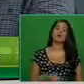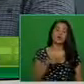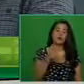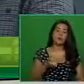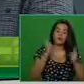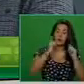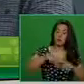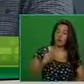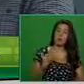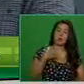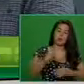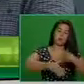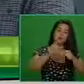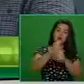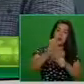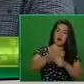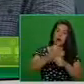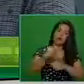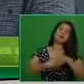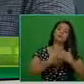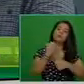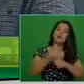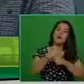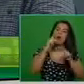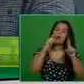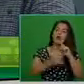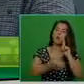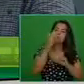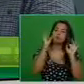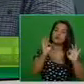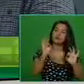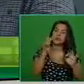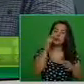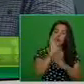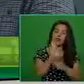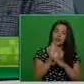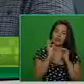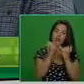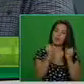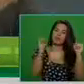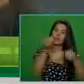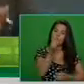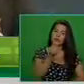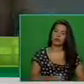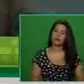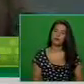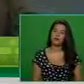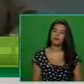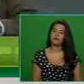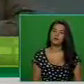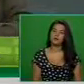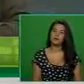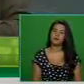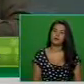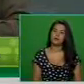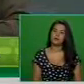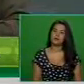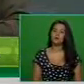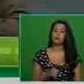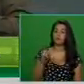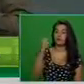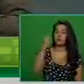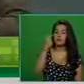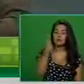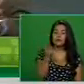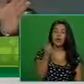necesarias para trabajar en el logro de esa seguridad y esa soberanía. Y precisamente, Ruth, en el marco de lo que usted nos hace